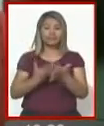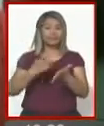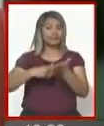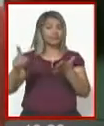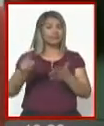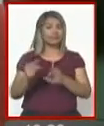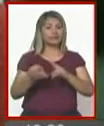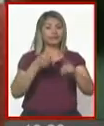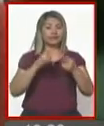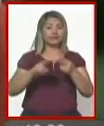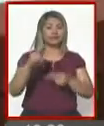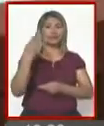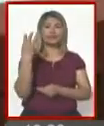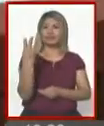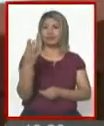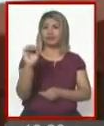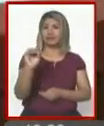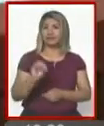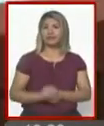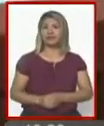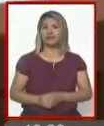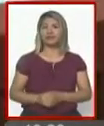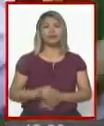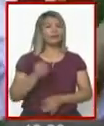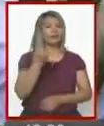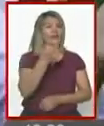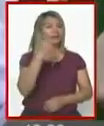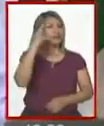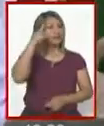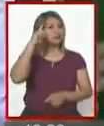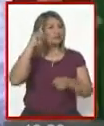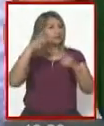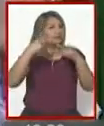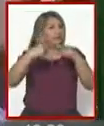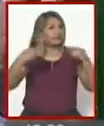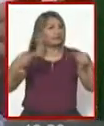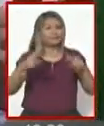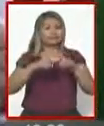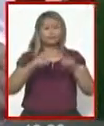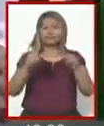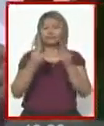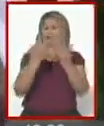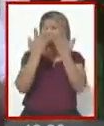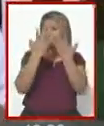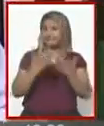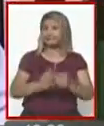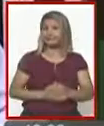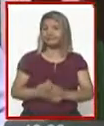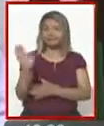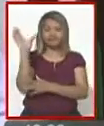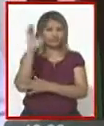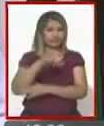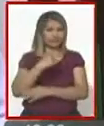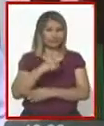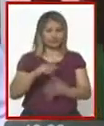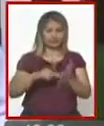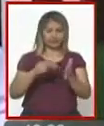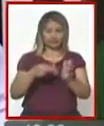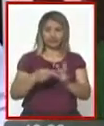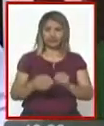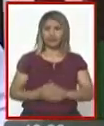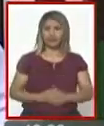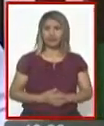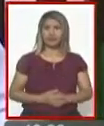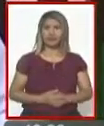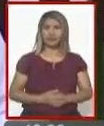el artículo 40 muchos no estuvieron de acuerdo otros sí pero lastimosamente está precio resultó